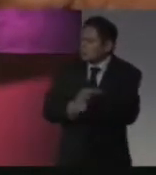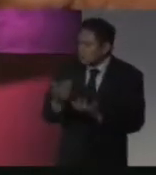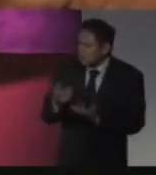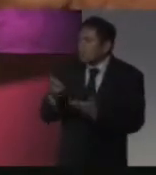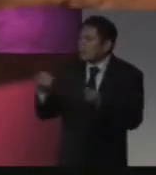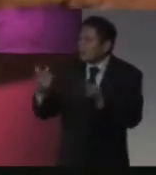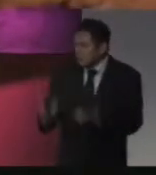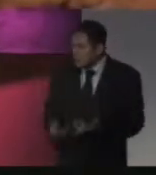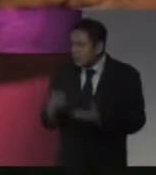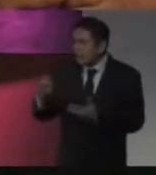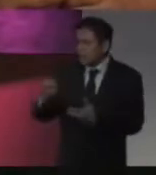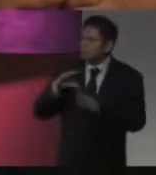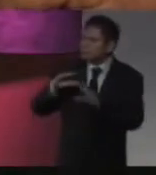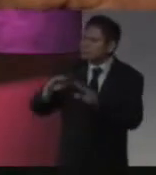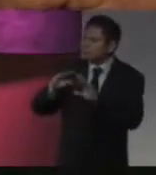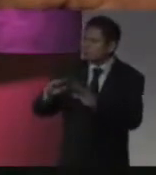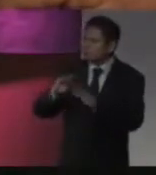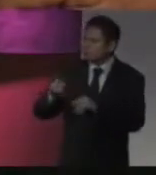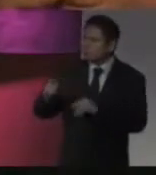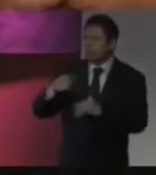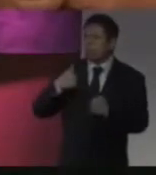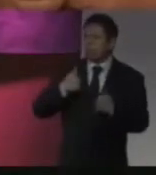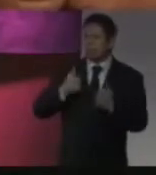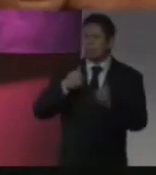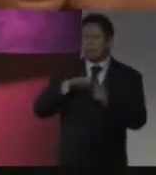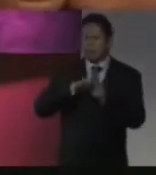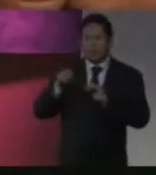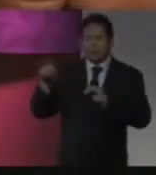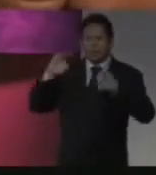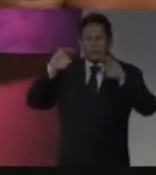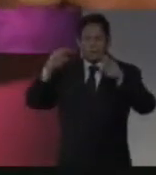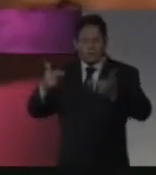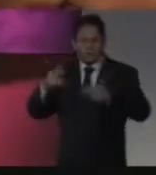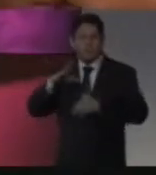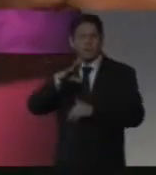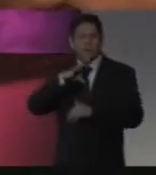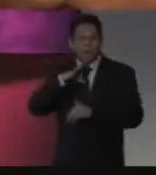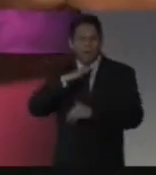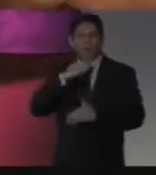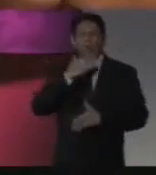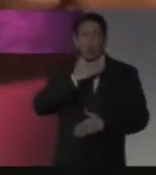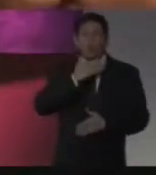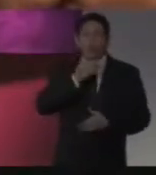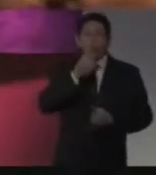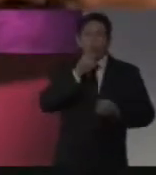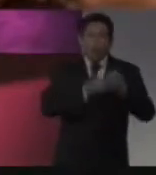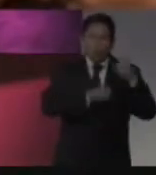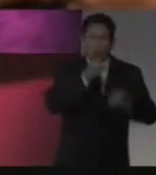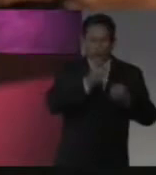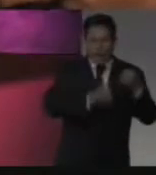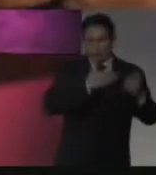decir que en Chiapas existen tres sistemas de justicia, el